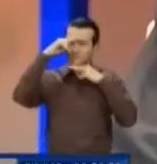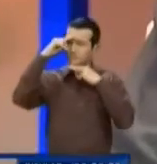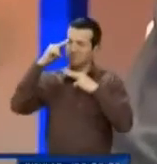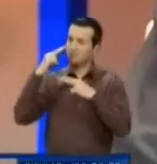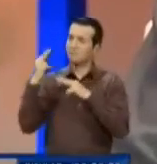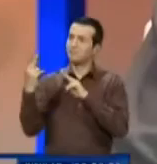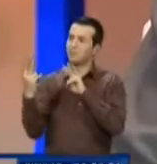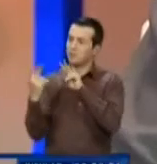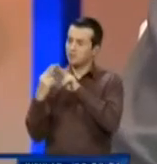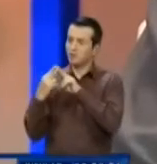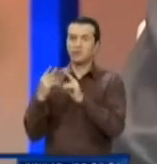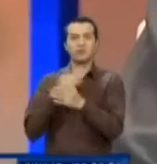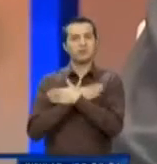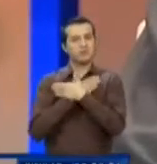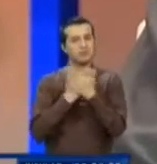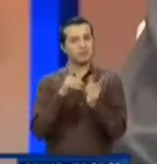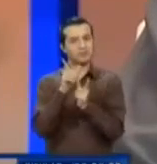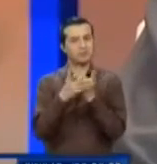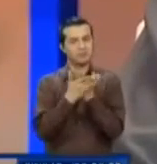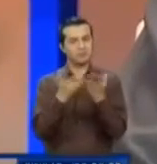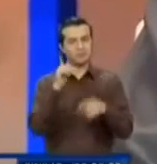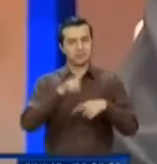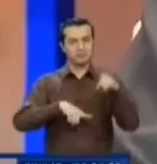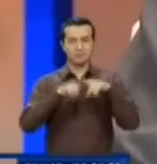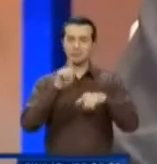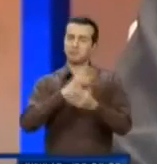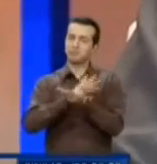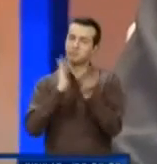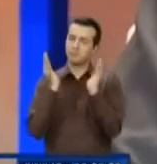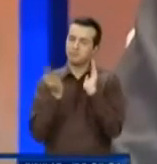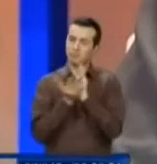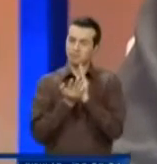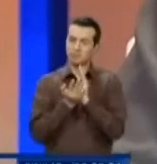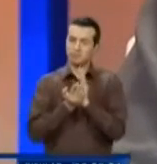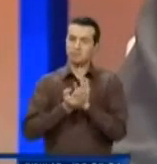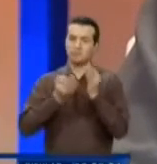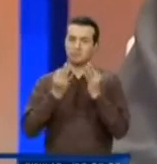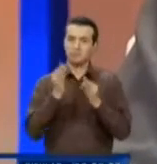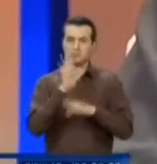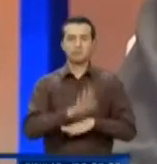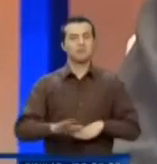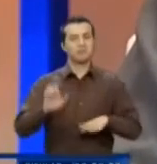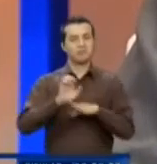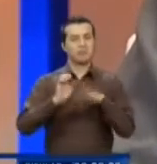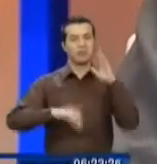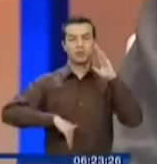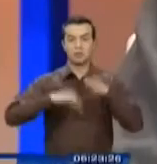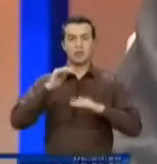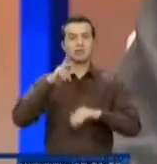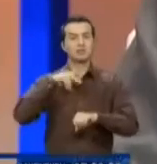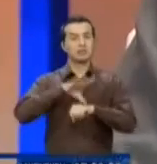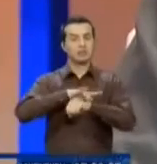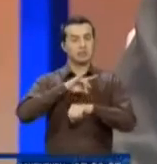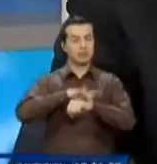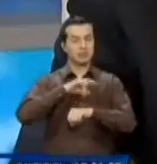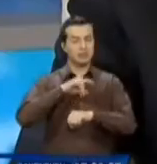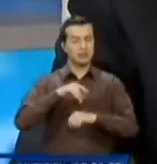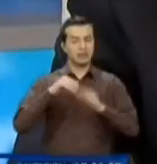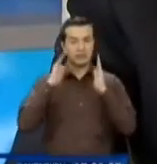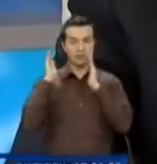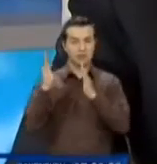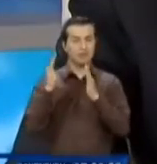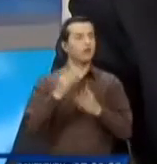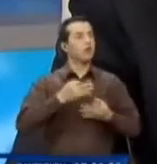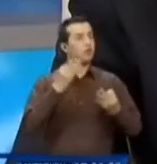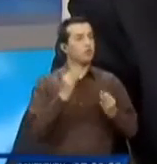conocerle y un saludo a todos los compañeros revolucionarios del Ecuador, especialmente de Quevedo. Bueno, este es el libro